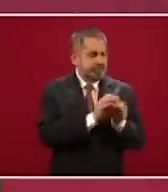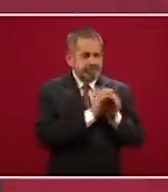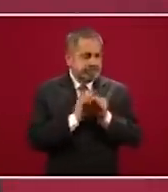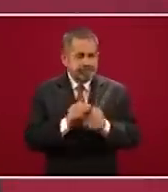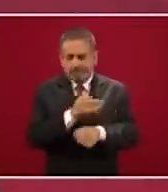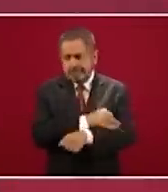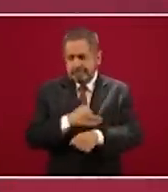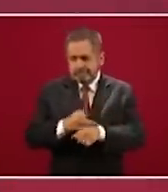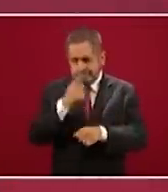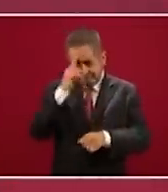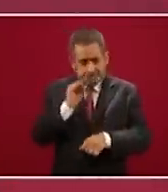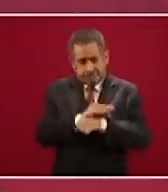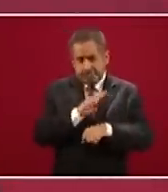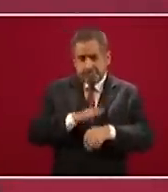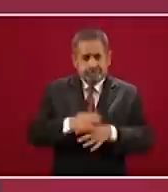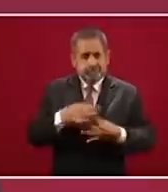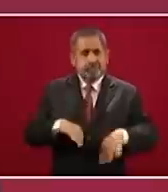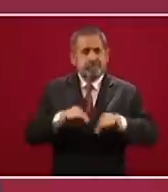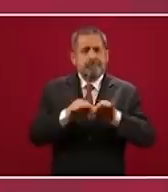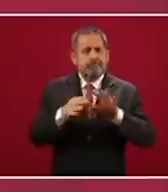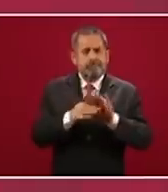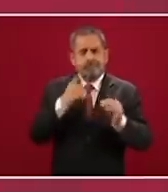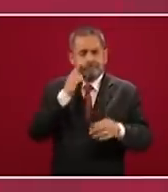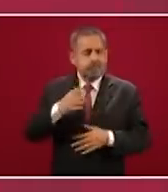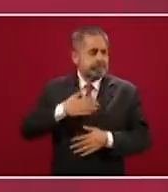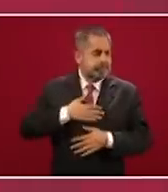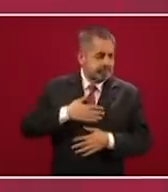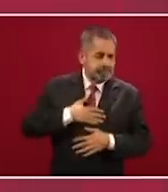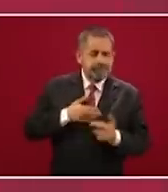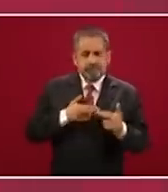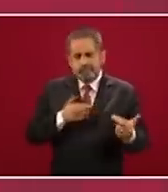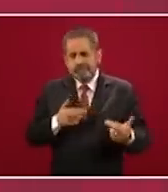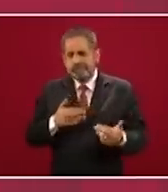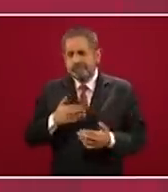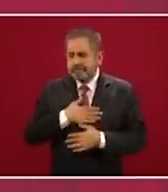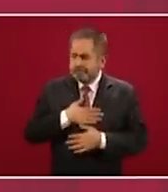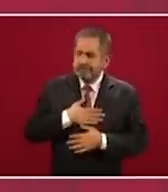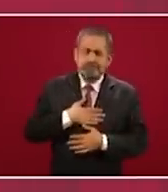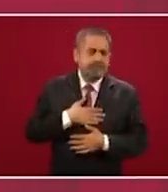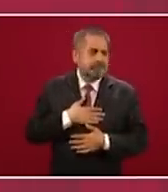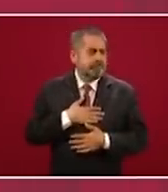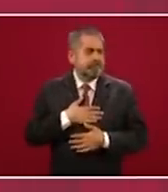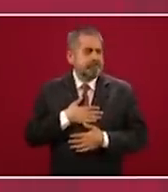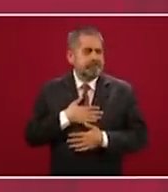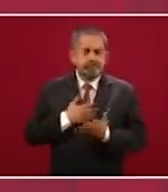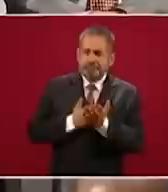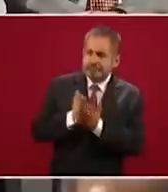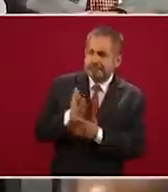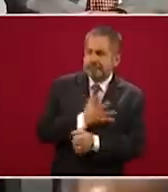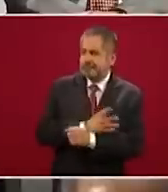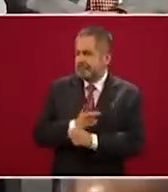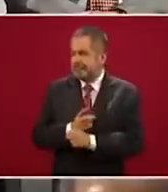para fortalecer nuestros lazos, nuestra integridad